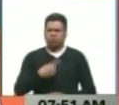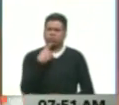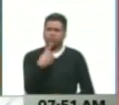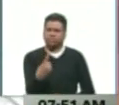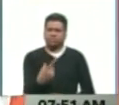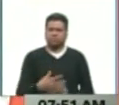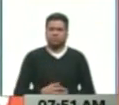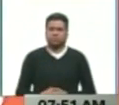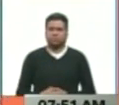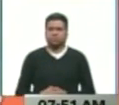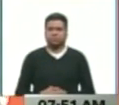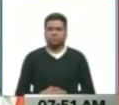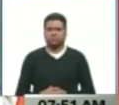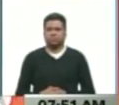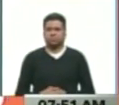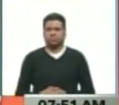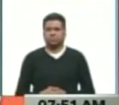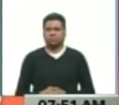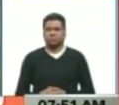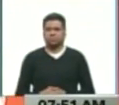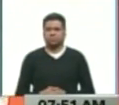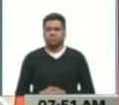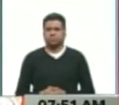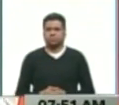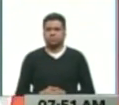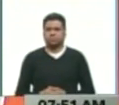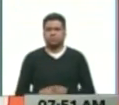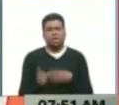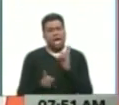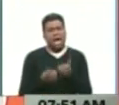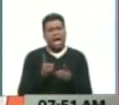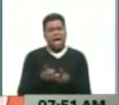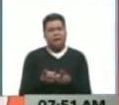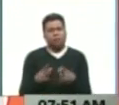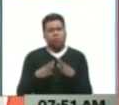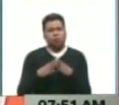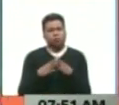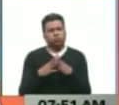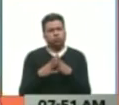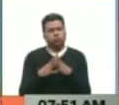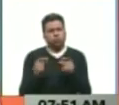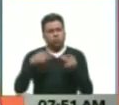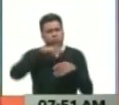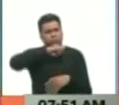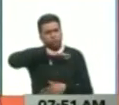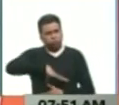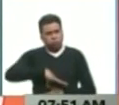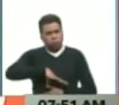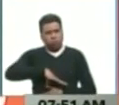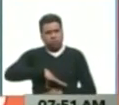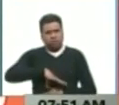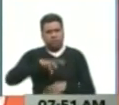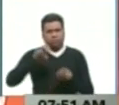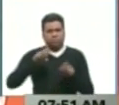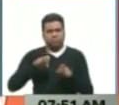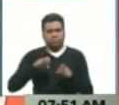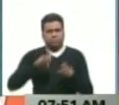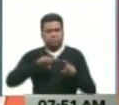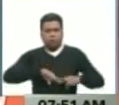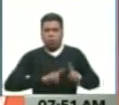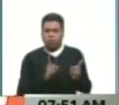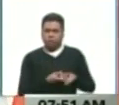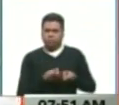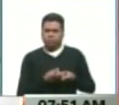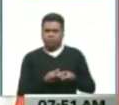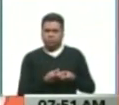algo que está como de alguna manera inmerso en la historia de Cultura Corazón Adentro. Primero, que nuestra Constitución Bolivariana de